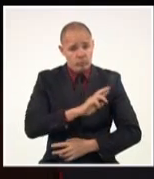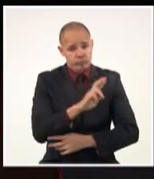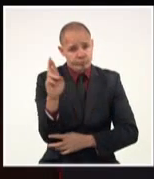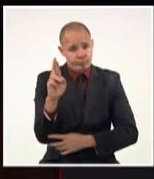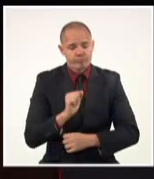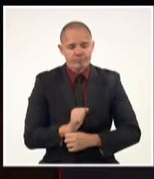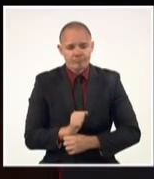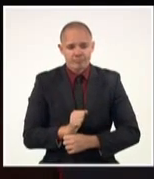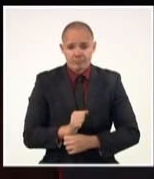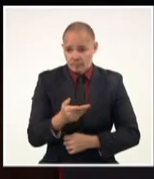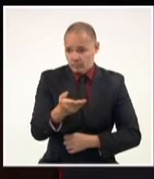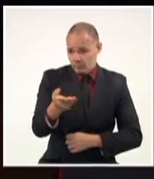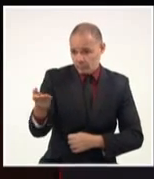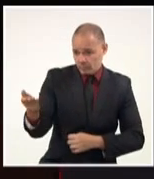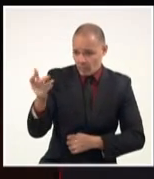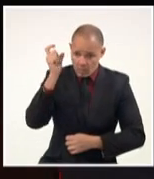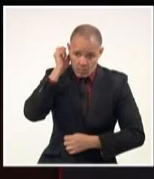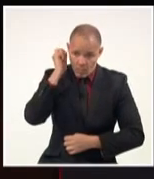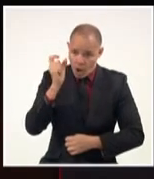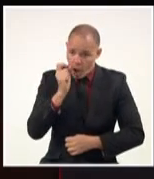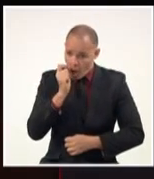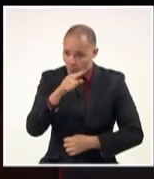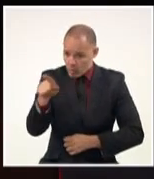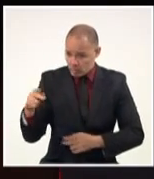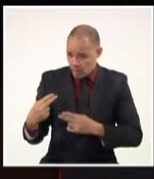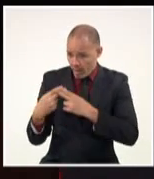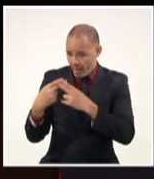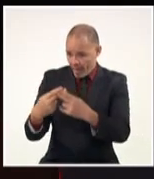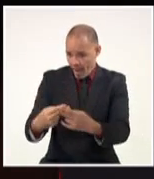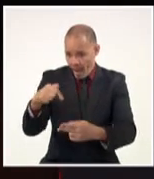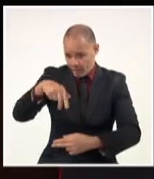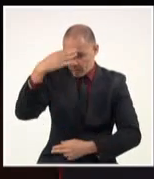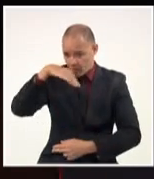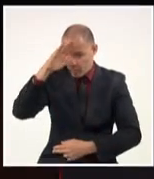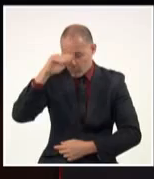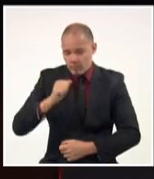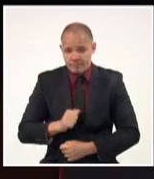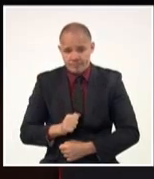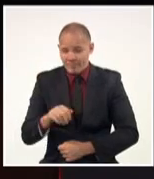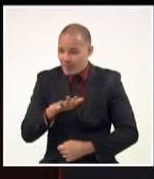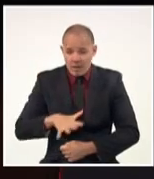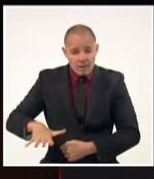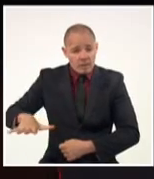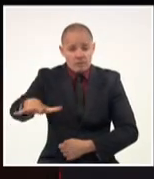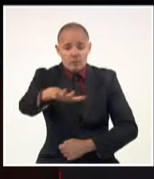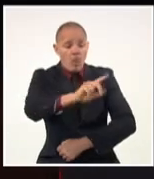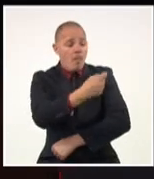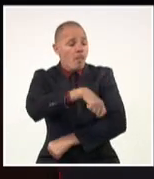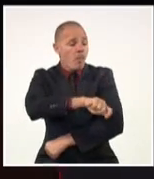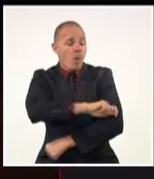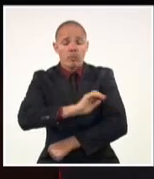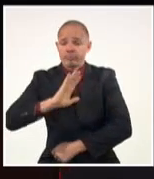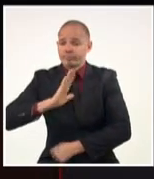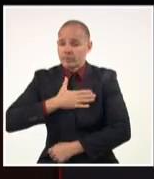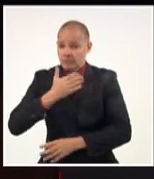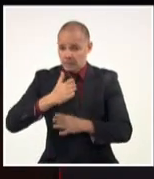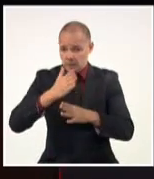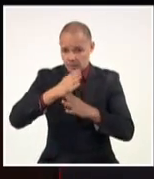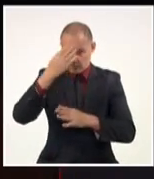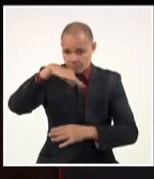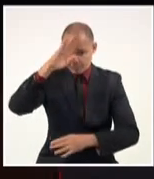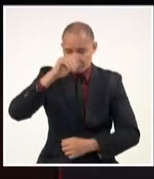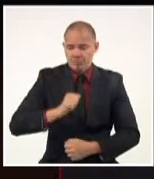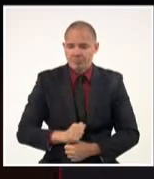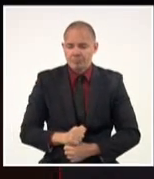Heroínas y héroes de la patria, pueblo heroico de la heroica Santiago de Cuba,